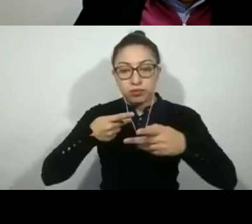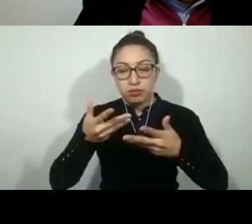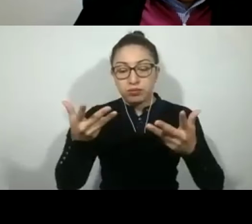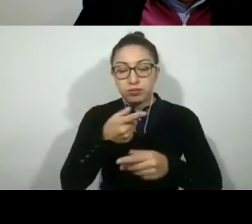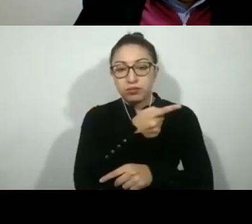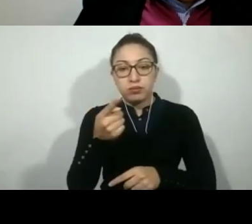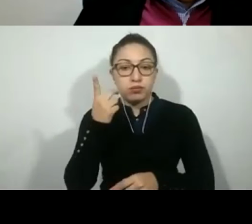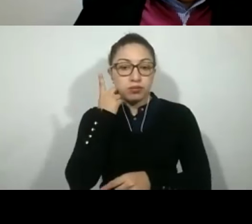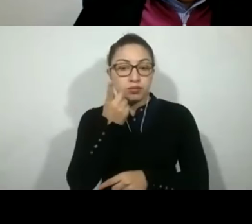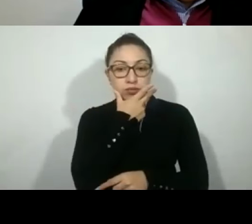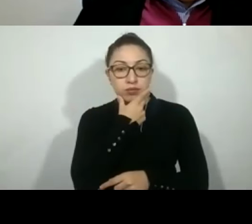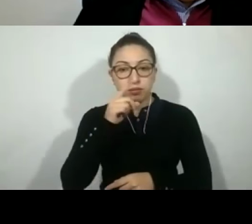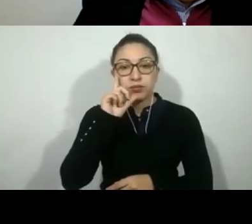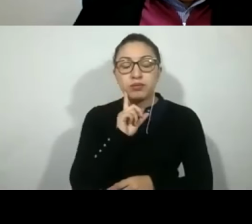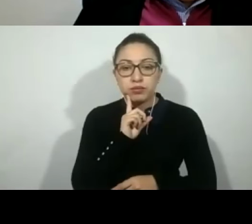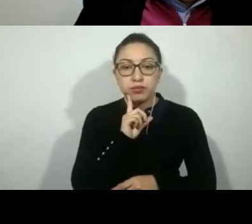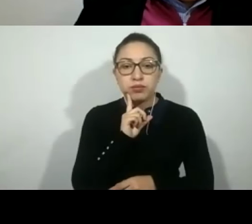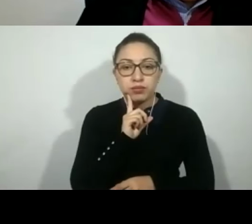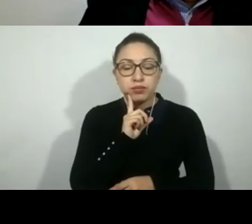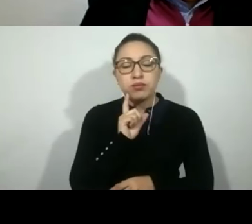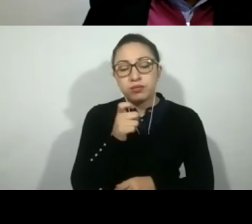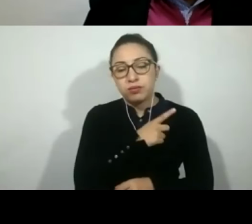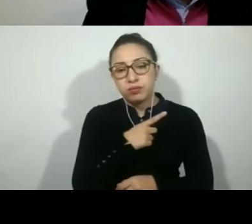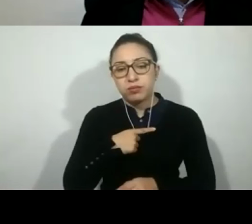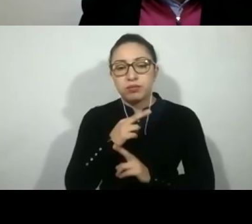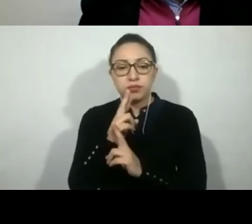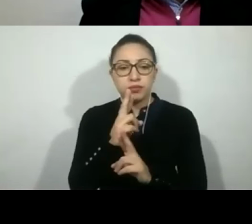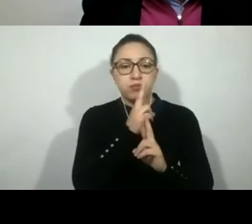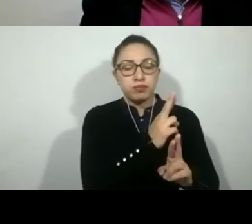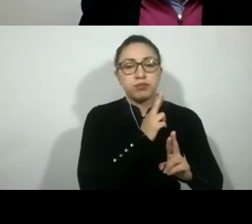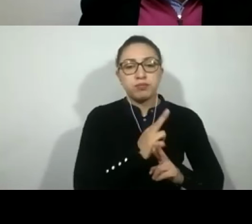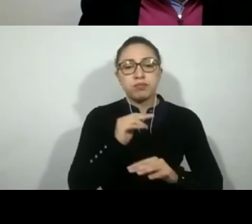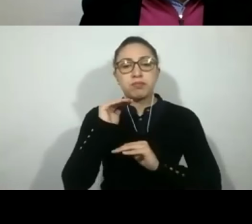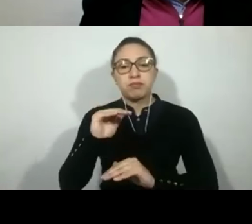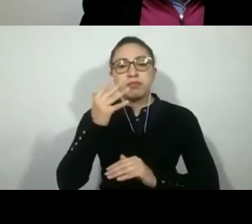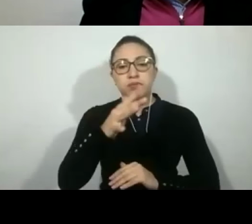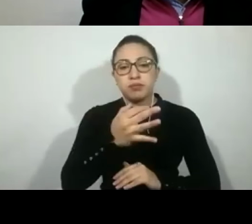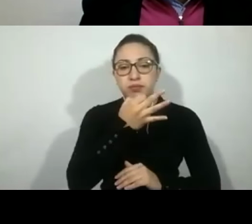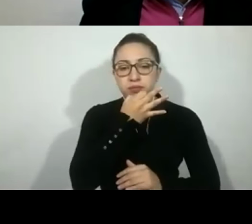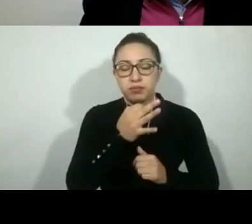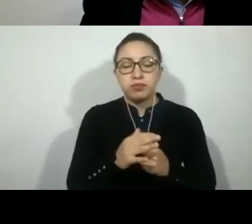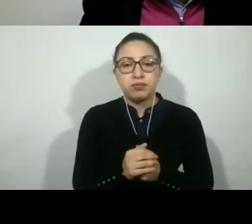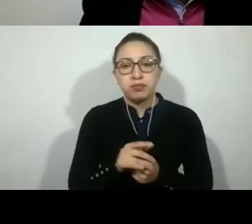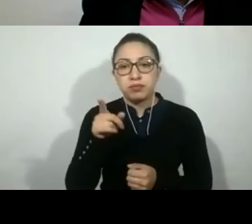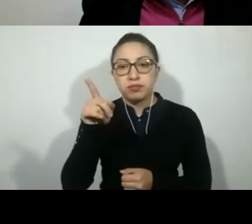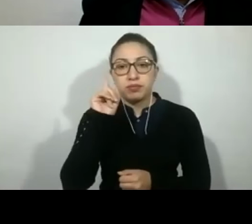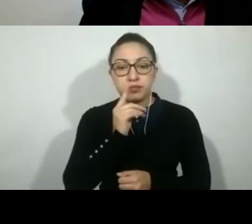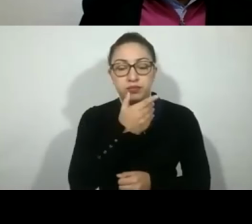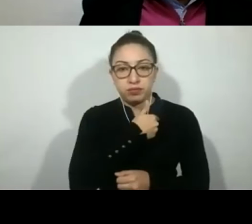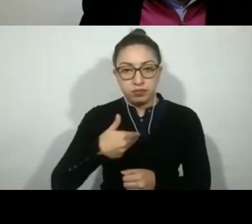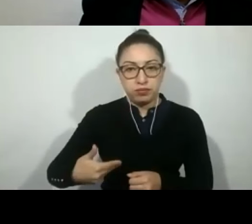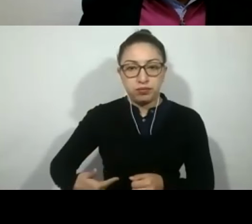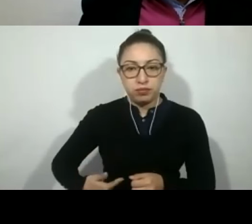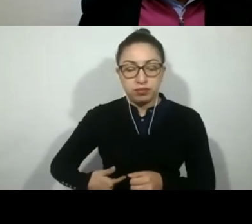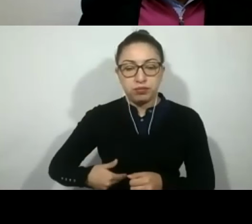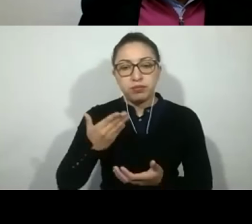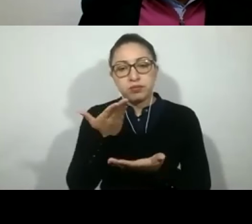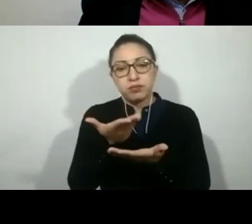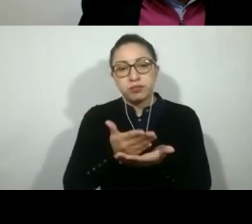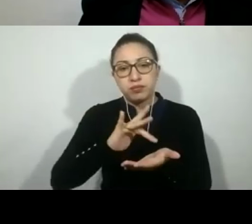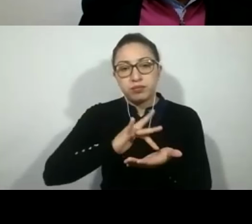los diputados, para lo cual contará con un tiempo máximo de 10 minutos. La presidenta de las Comisiones Unidas agradecerá